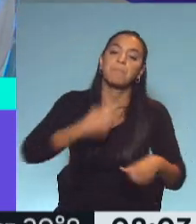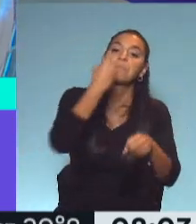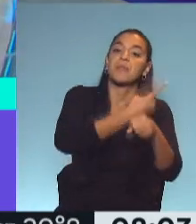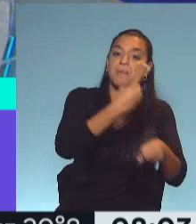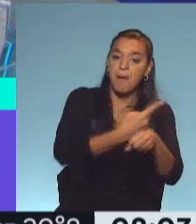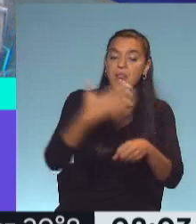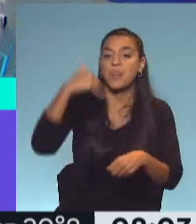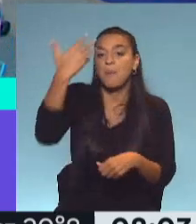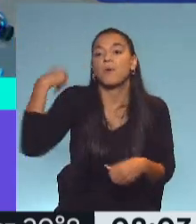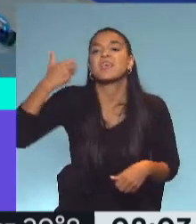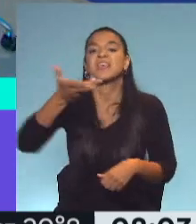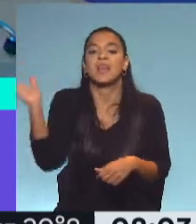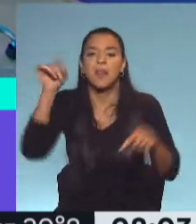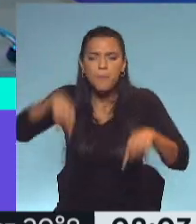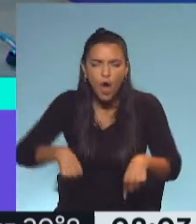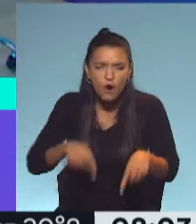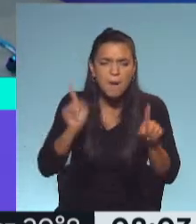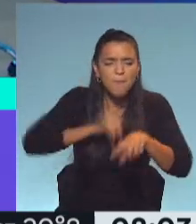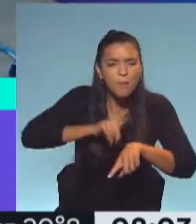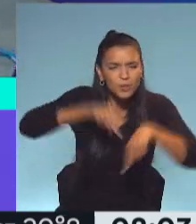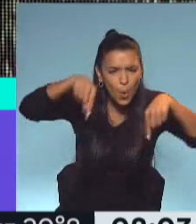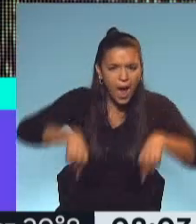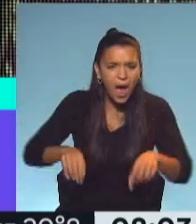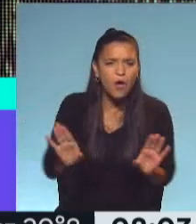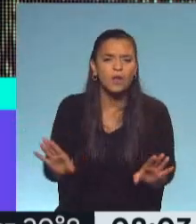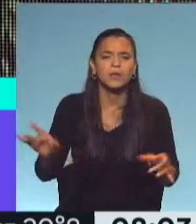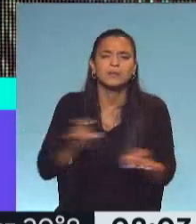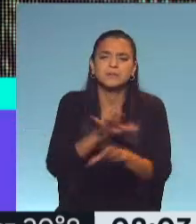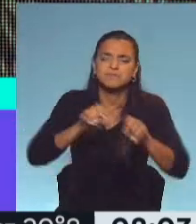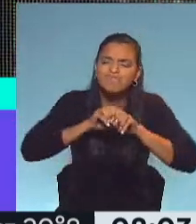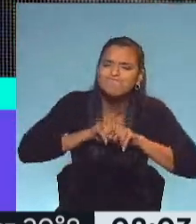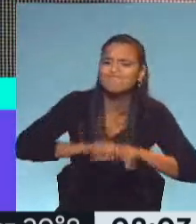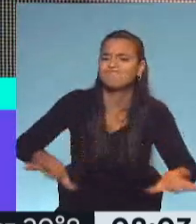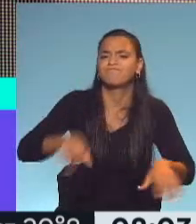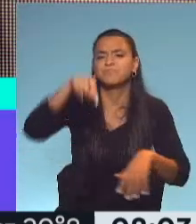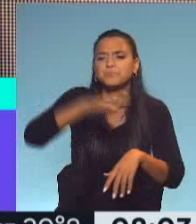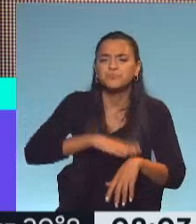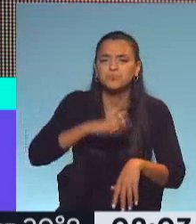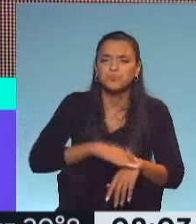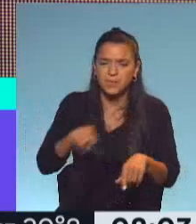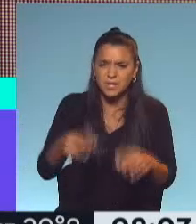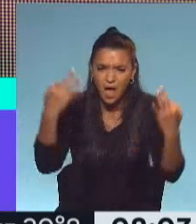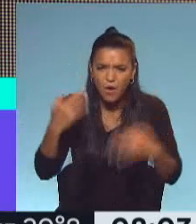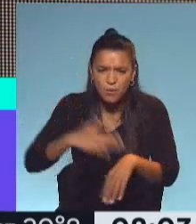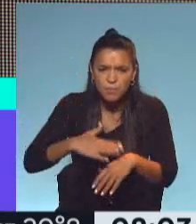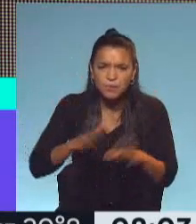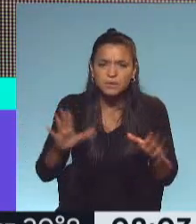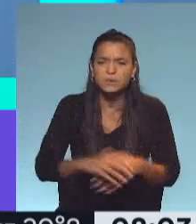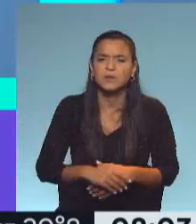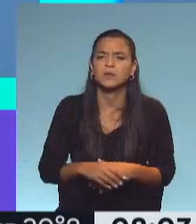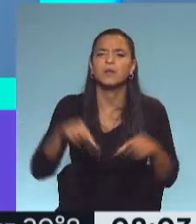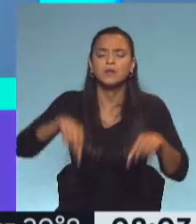generales, legislativas. Es el momento, ahora, en el pico de la pandemia, en este momento tan grave, es el momento, ¿no? Sí, el